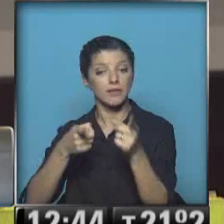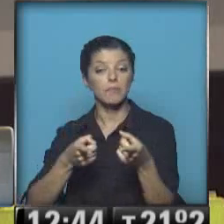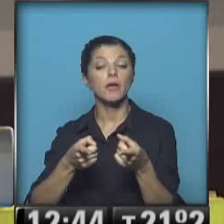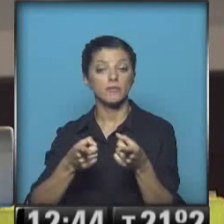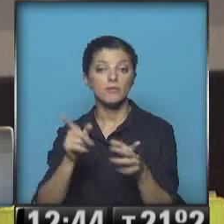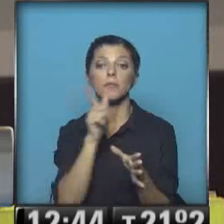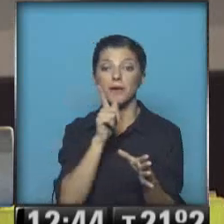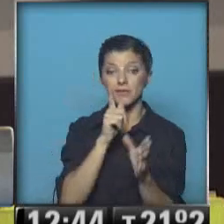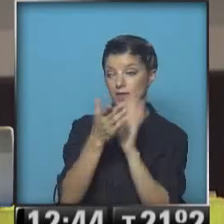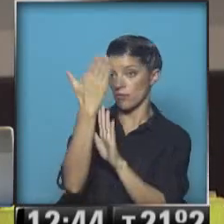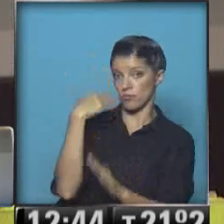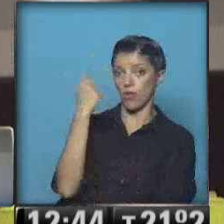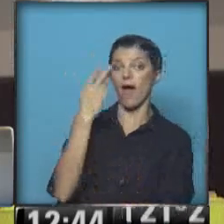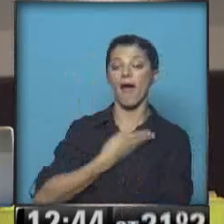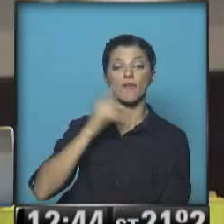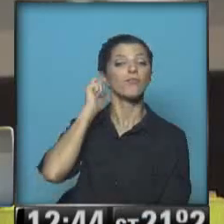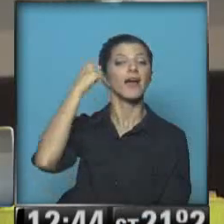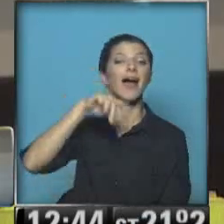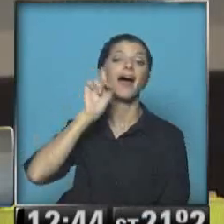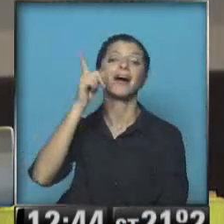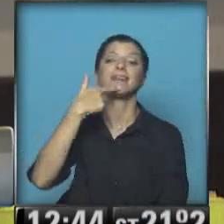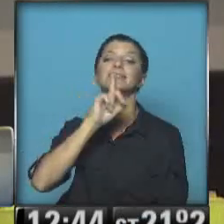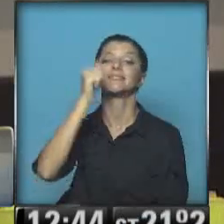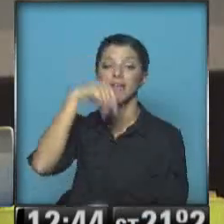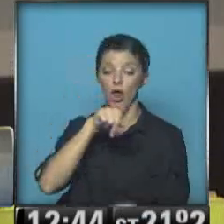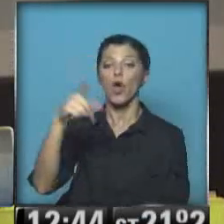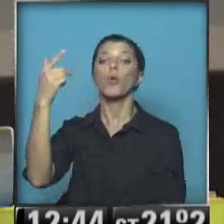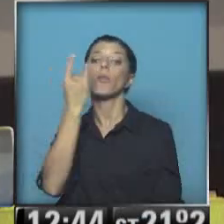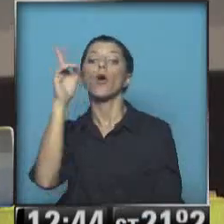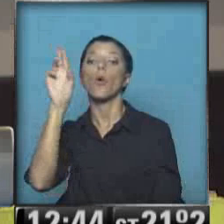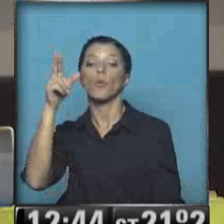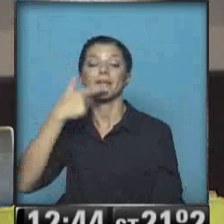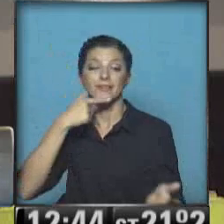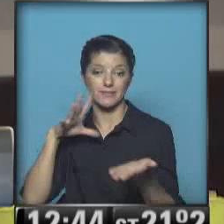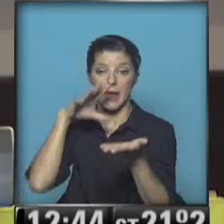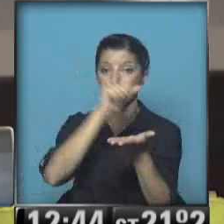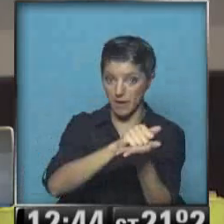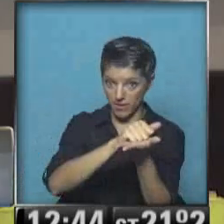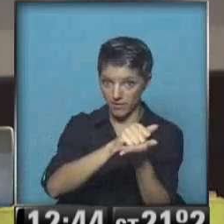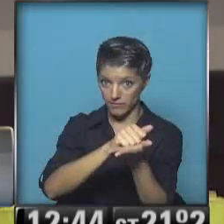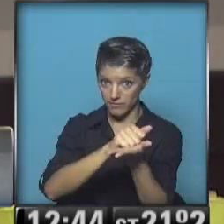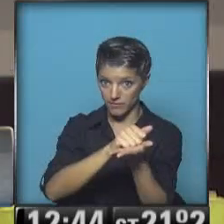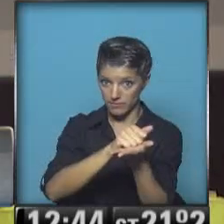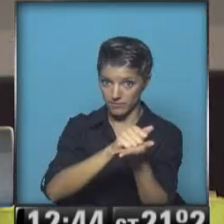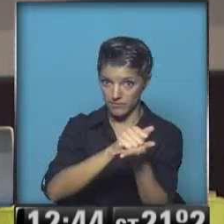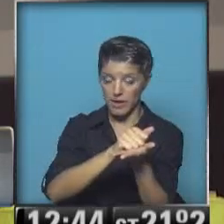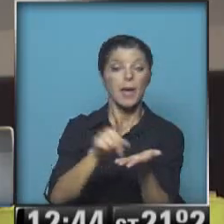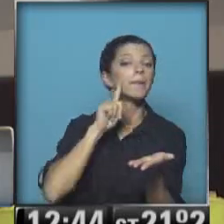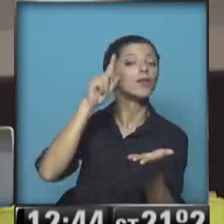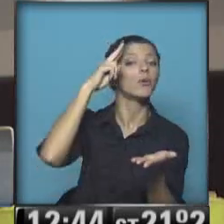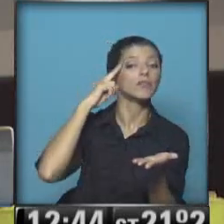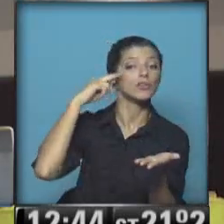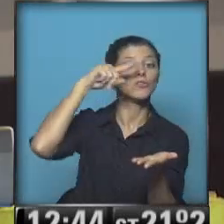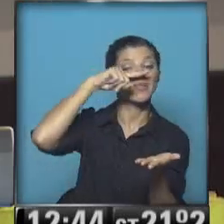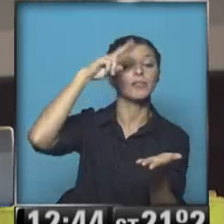mucho lo de Afganistán cuando los soviéticos invaden Afganistán 31 de diciembre de 1979